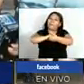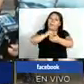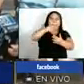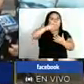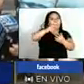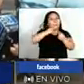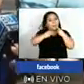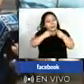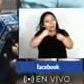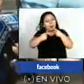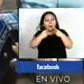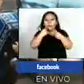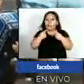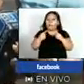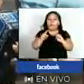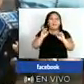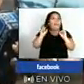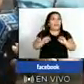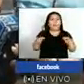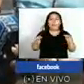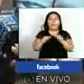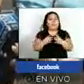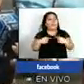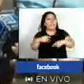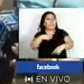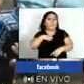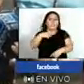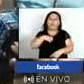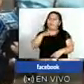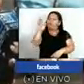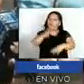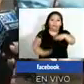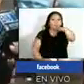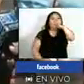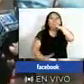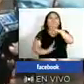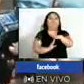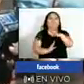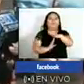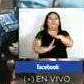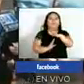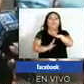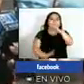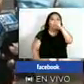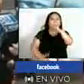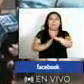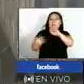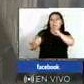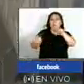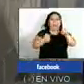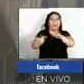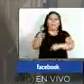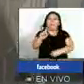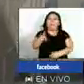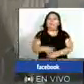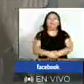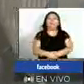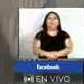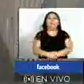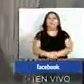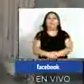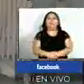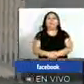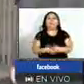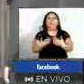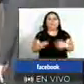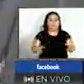acercamiento. No podemos seguir así. Debemos de parar esta confrontación política. Fueron